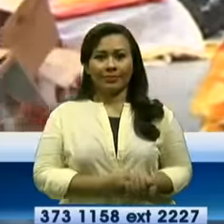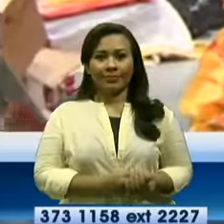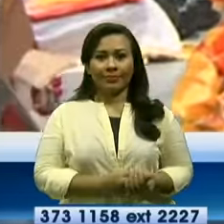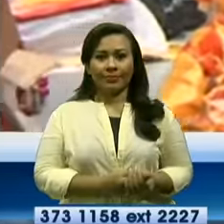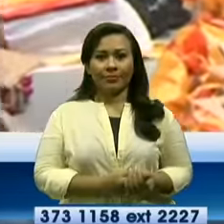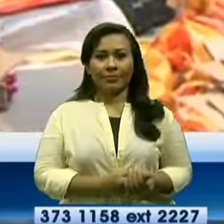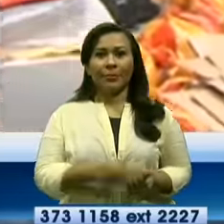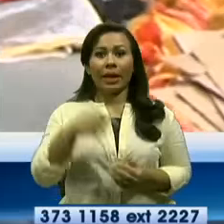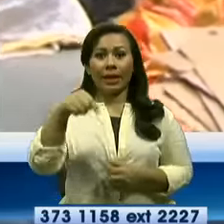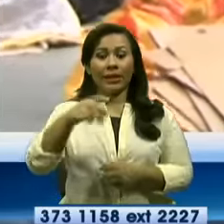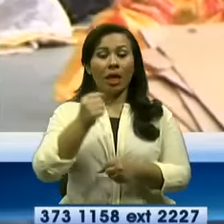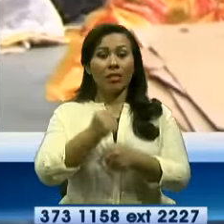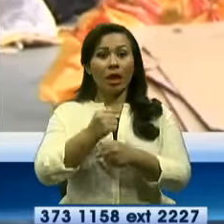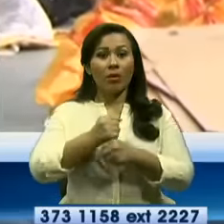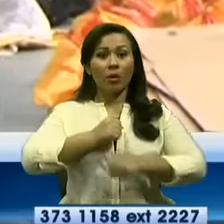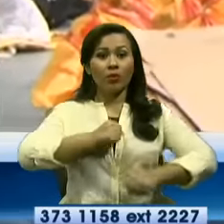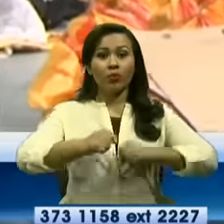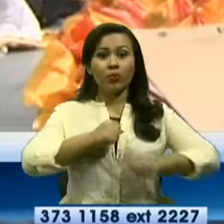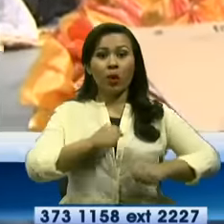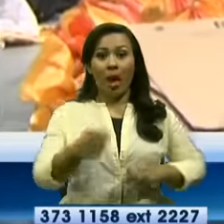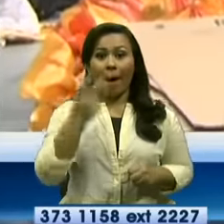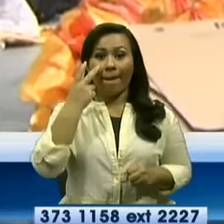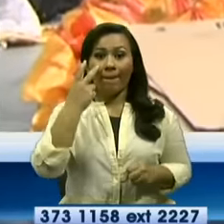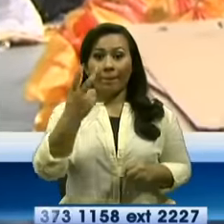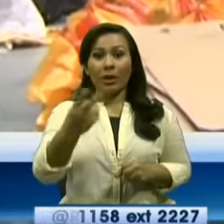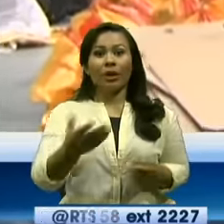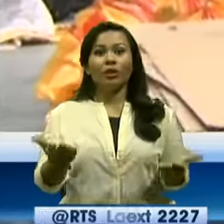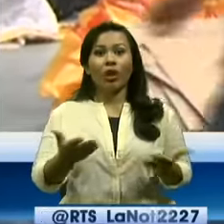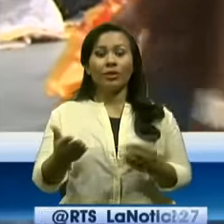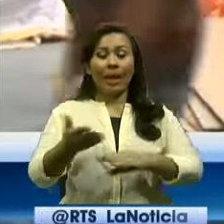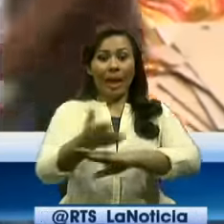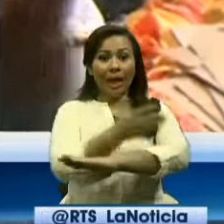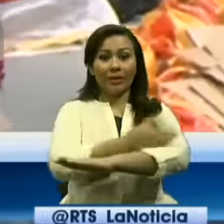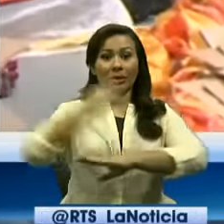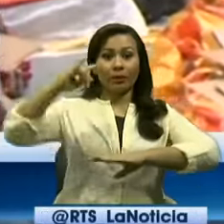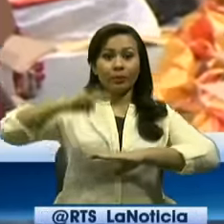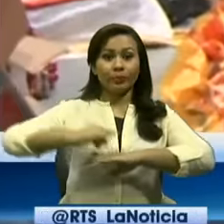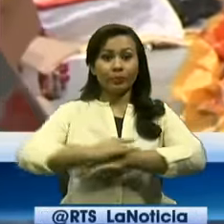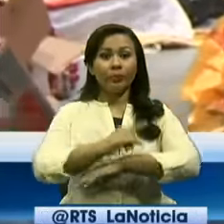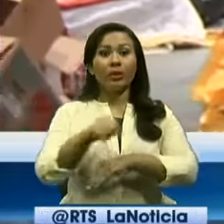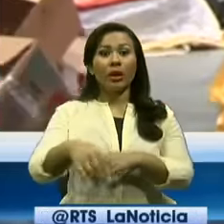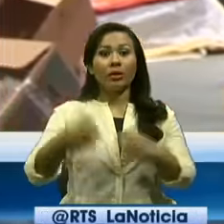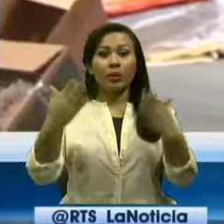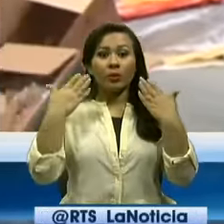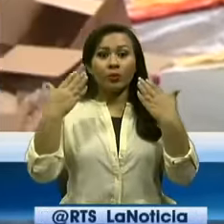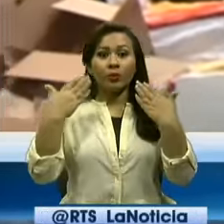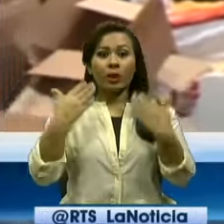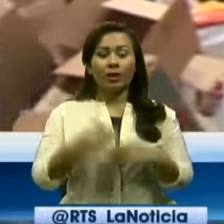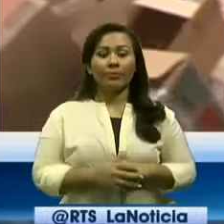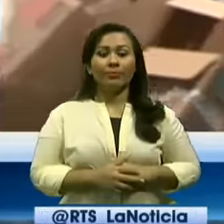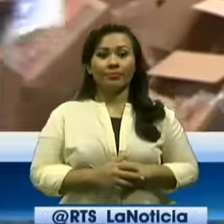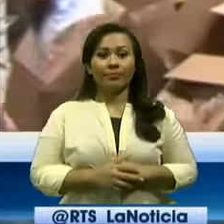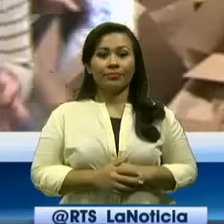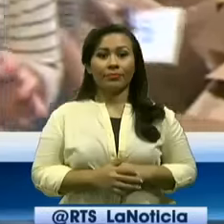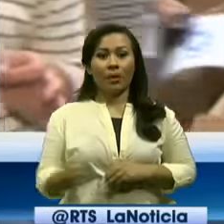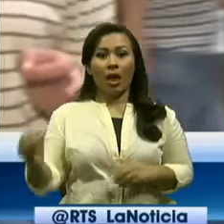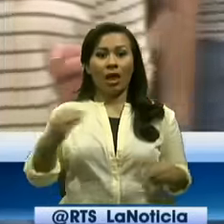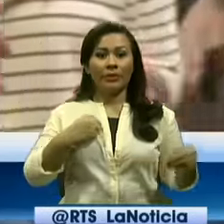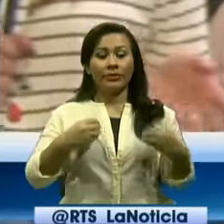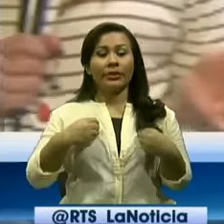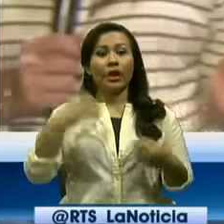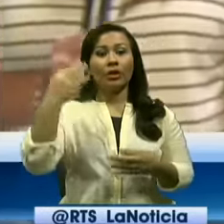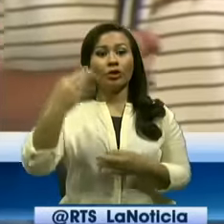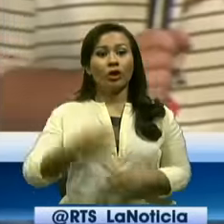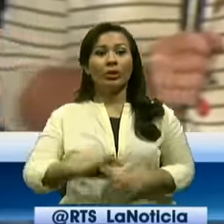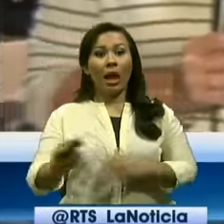Esta es la labor que se está viendo en estos momentos en el centro de convenciones de la ciudad de Guayaquil. Las cifras oficiales tenemos